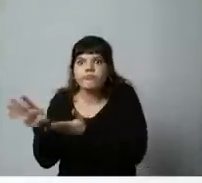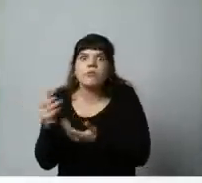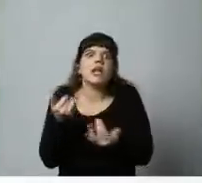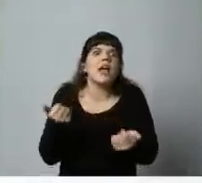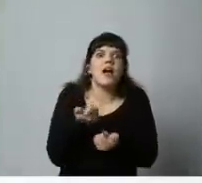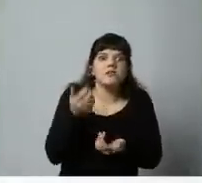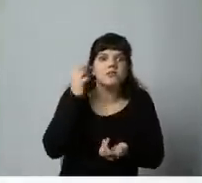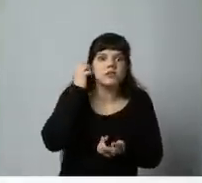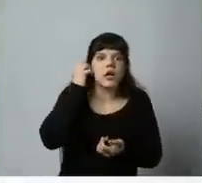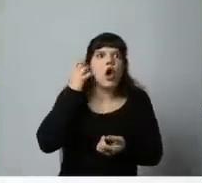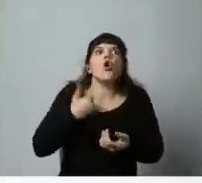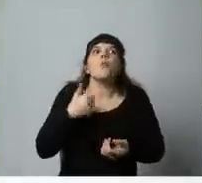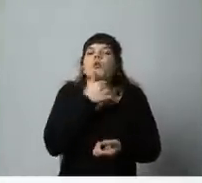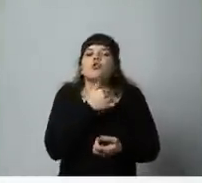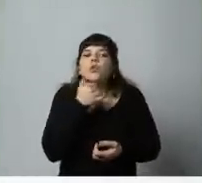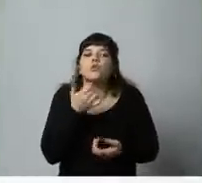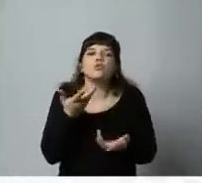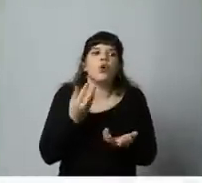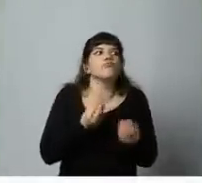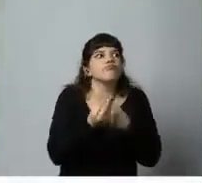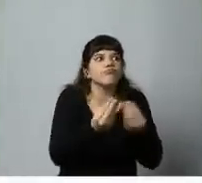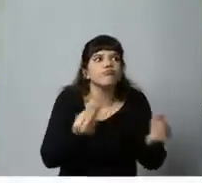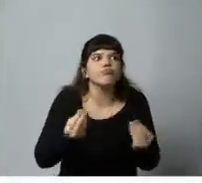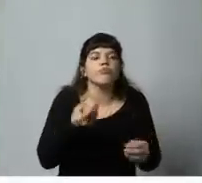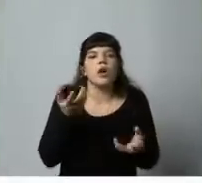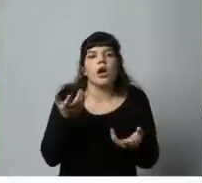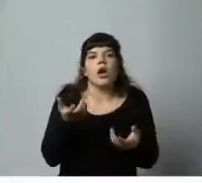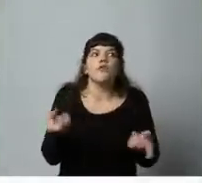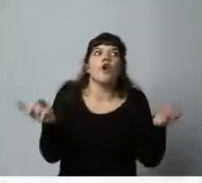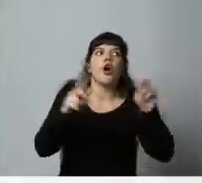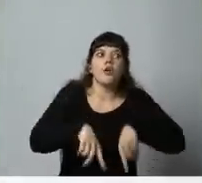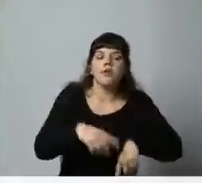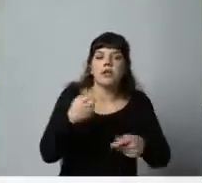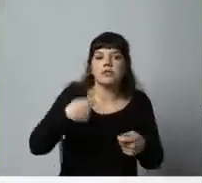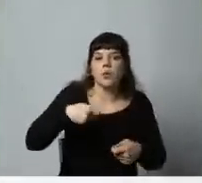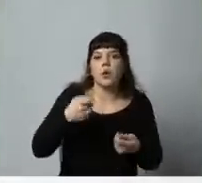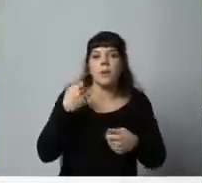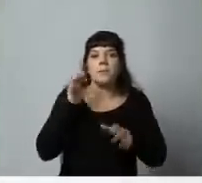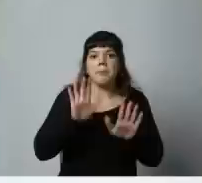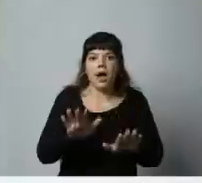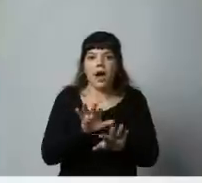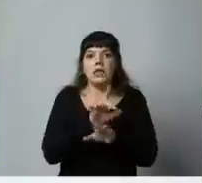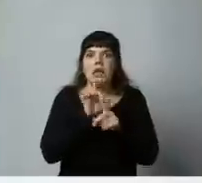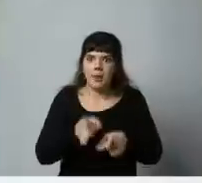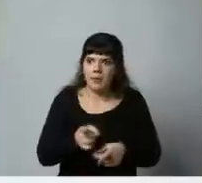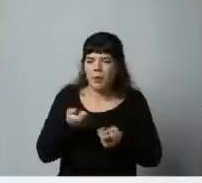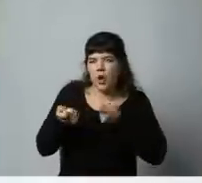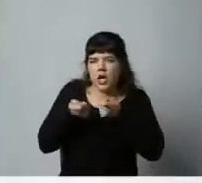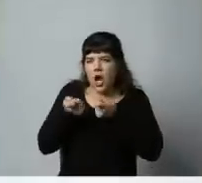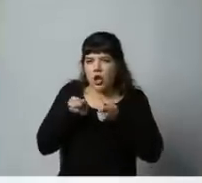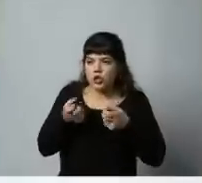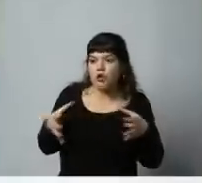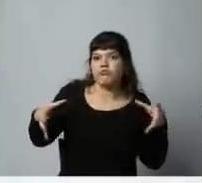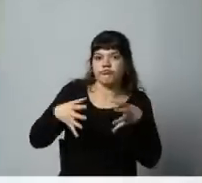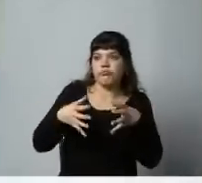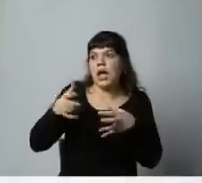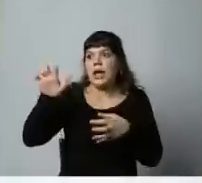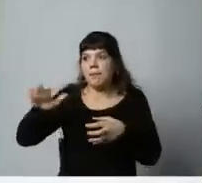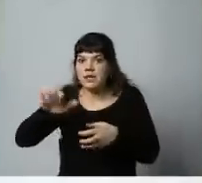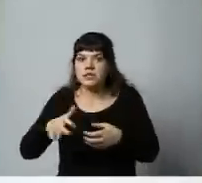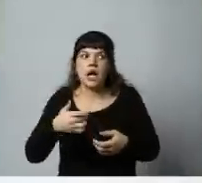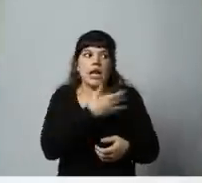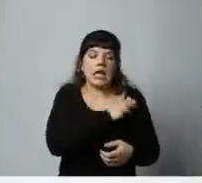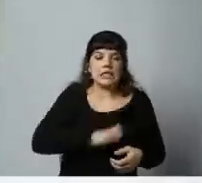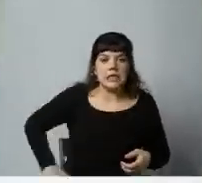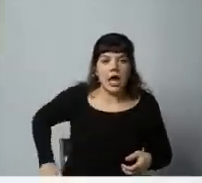Cómo resolver el reingreso de los trabajadores al seguro de paro la negociación colectiva que hay que defenderla el salario los derechos